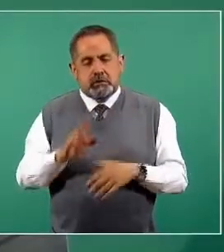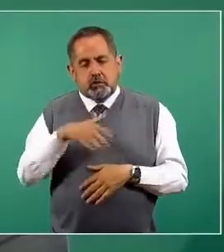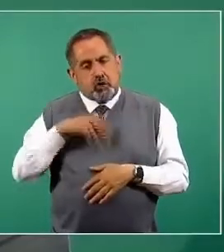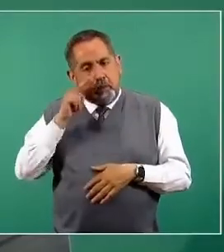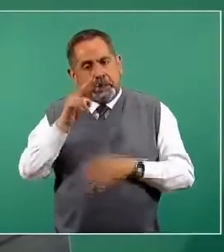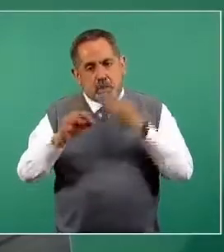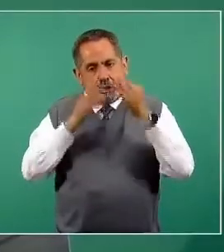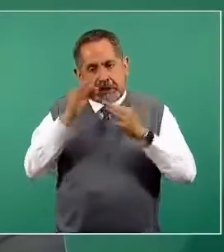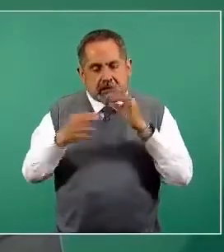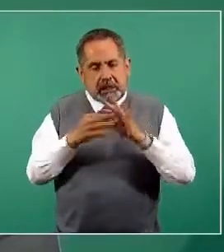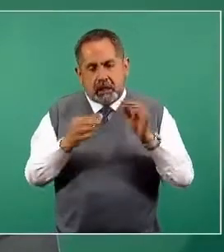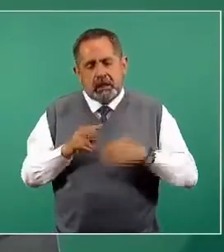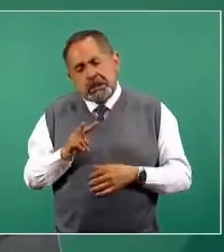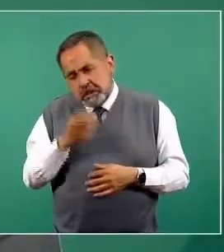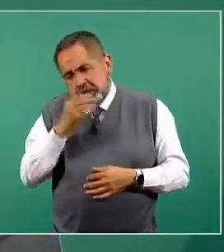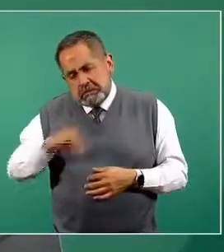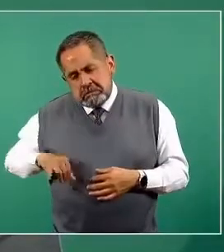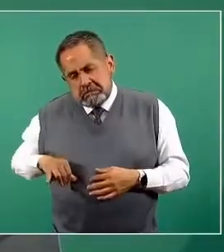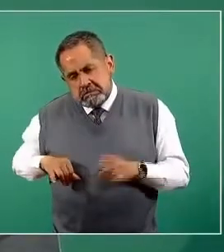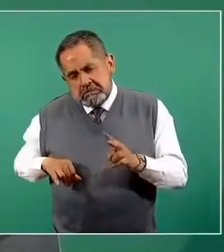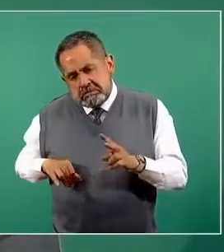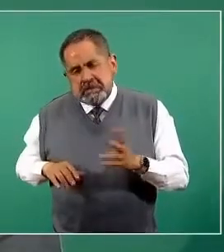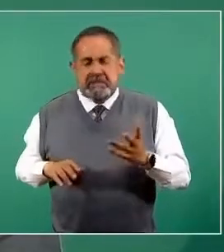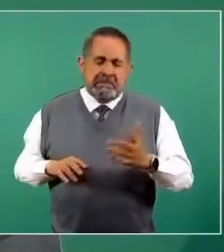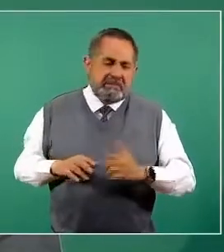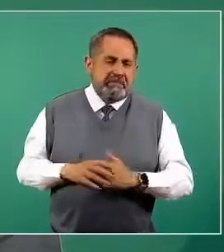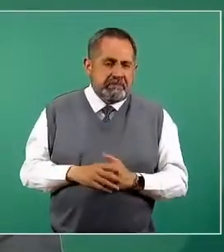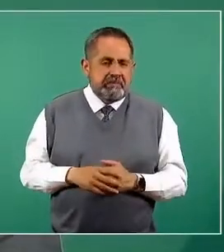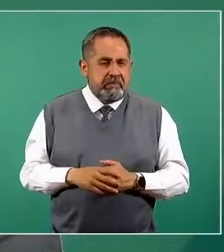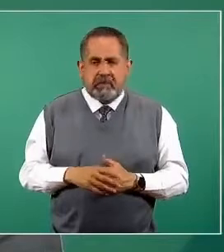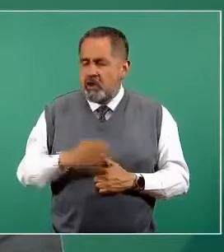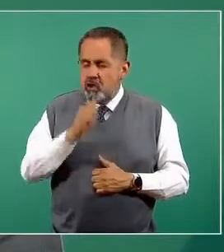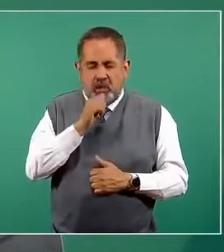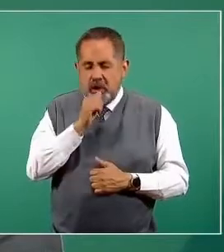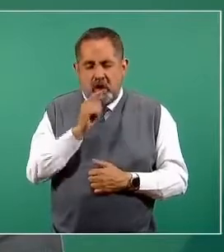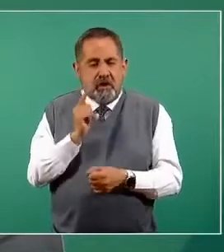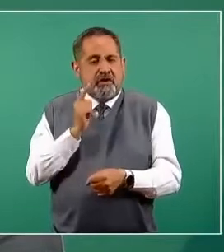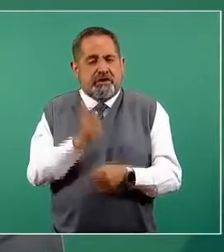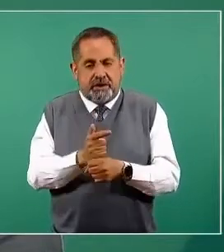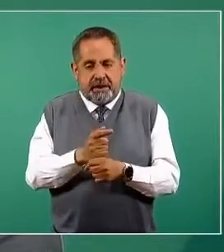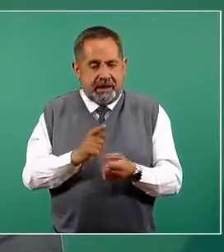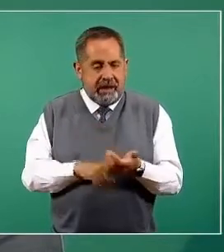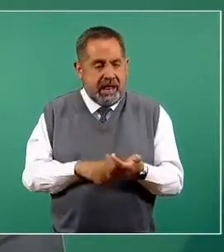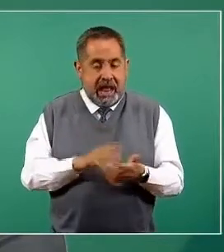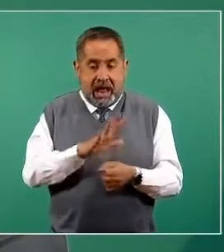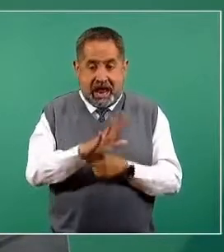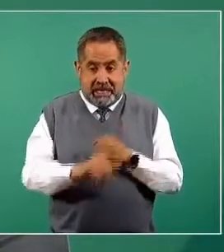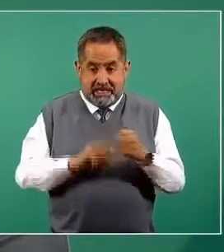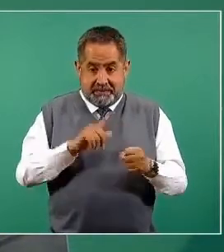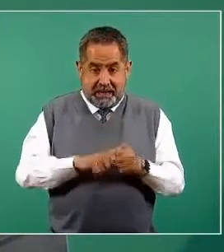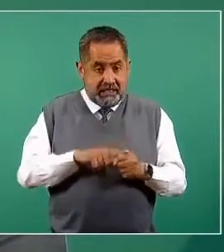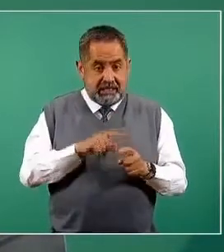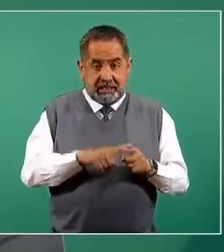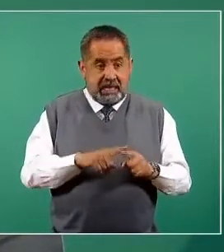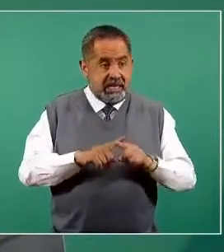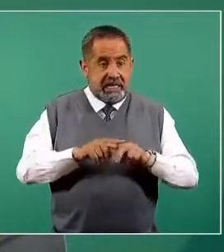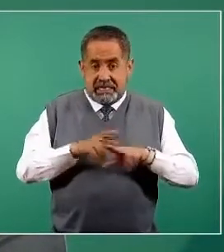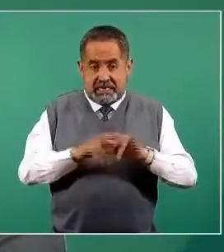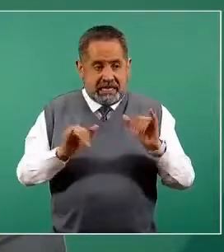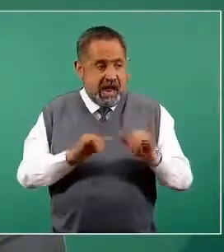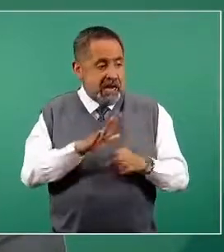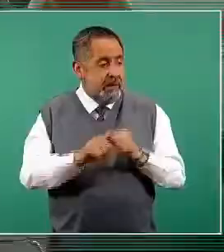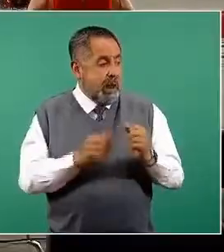noticia con interés. No se ha identificado que los animales, ninguna especie